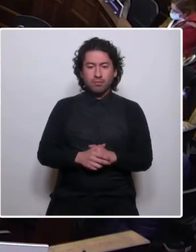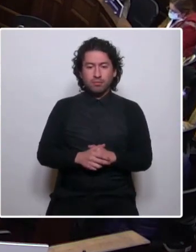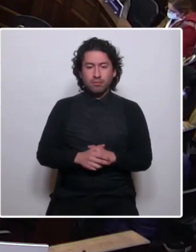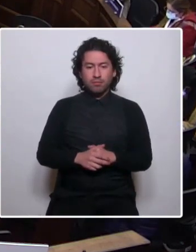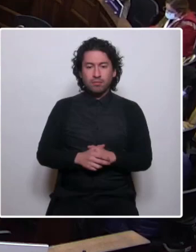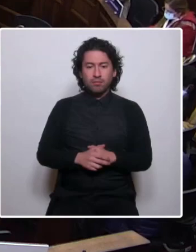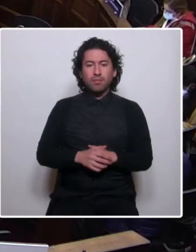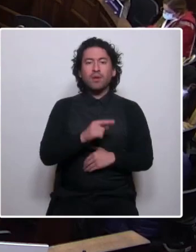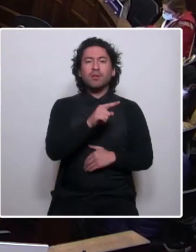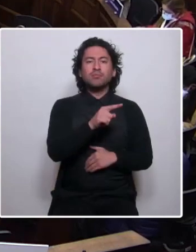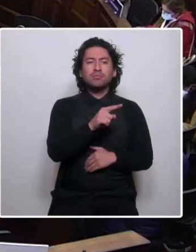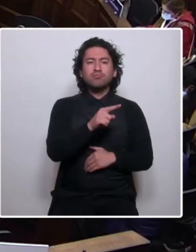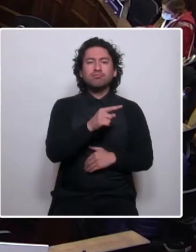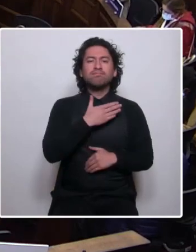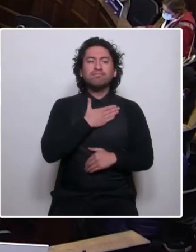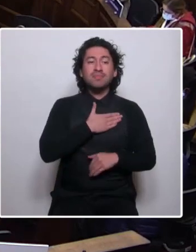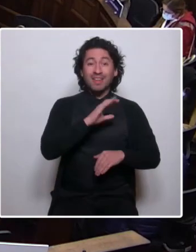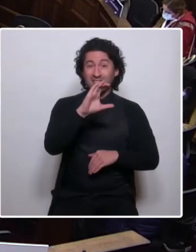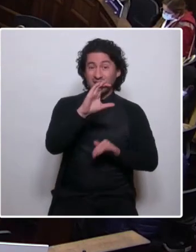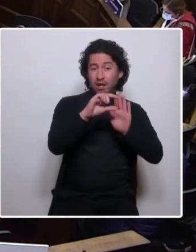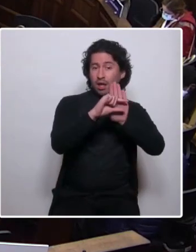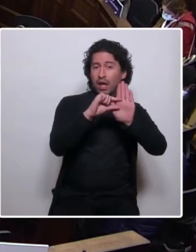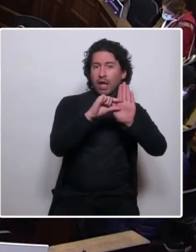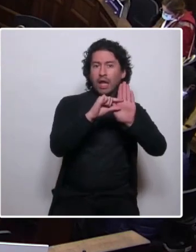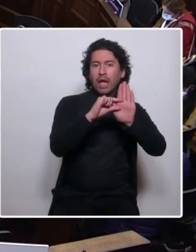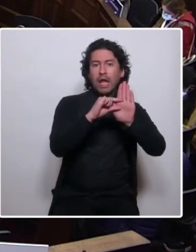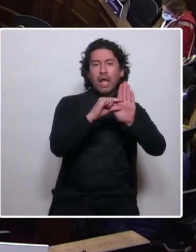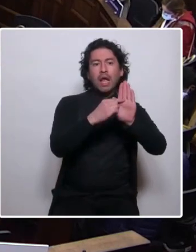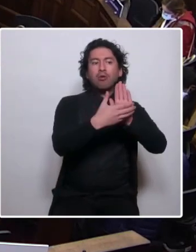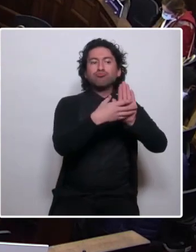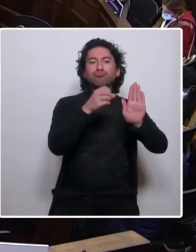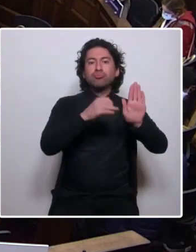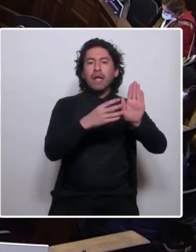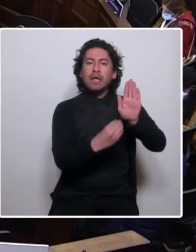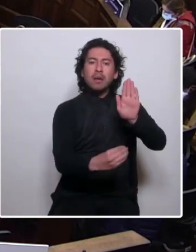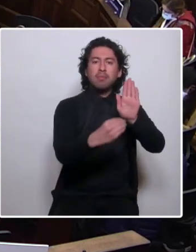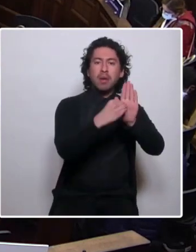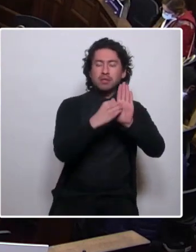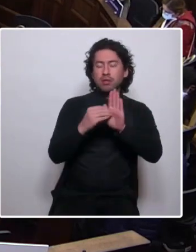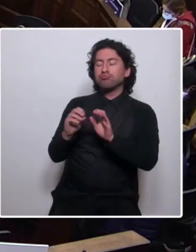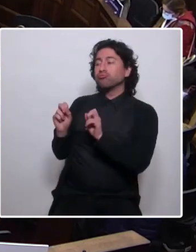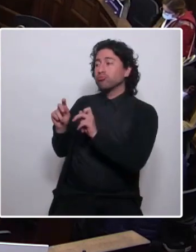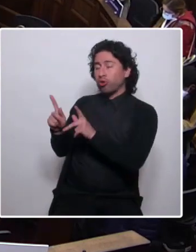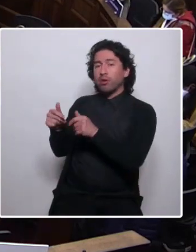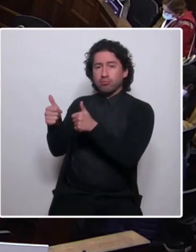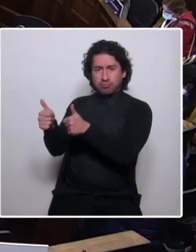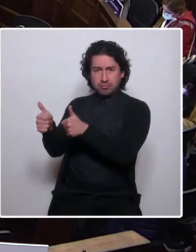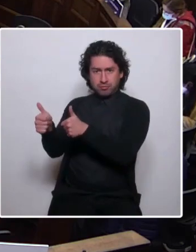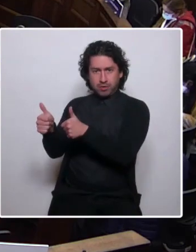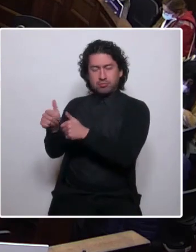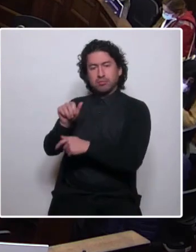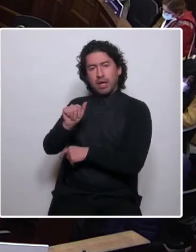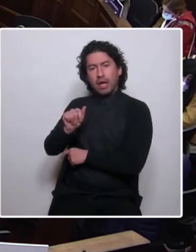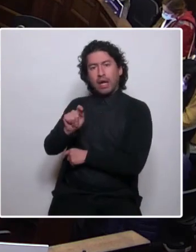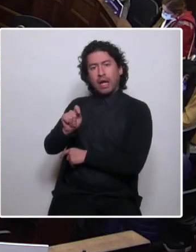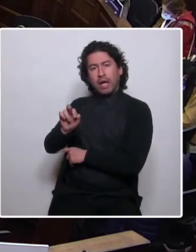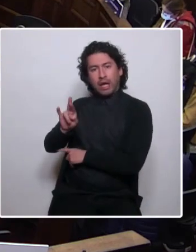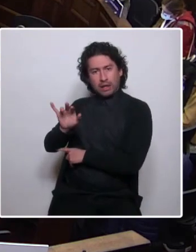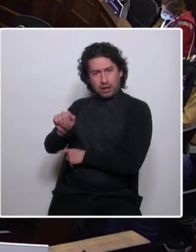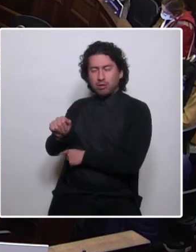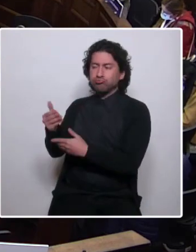La que busca reemplazar la letra C. Muy bien. Se tiene por retirada, señor Atria.